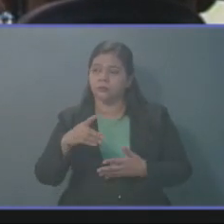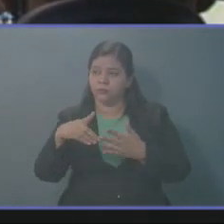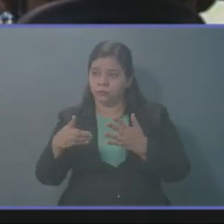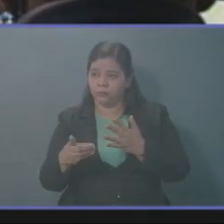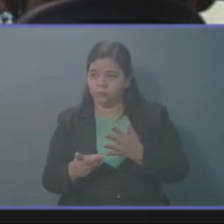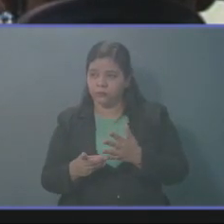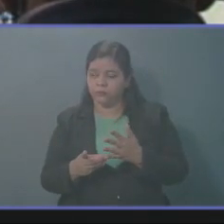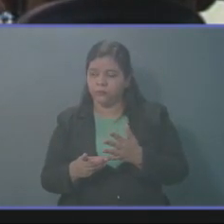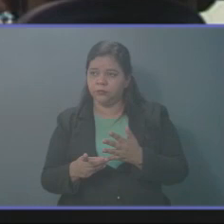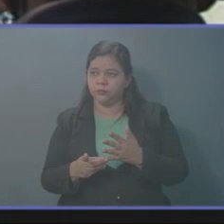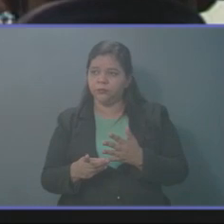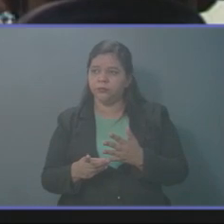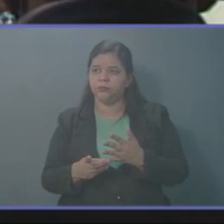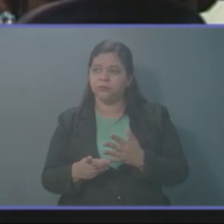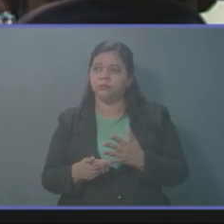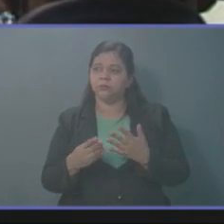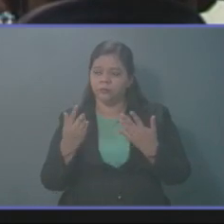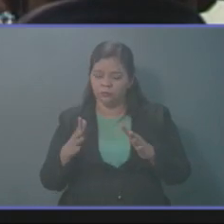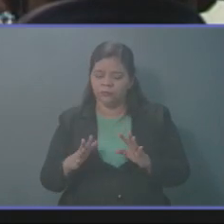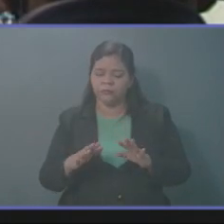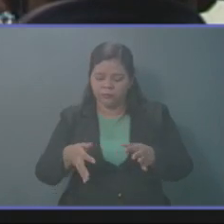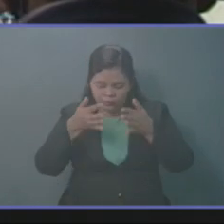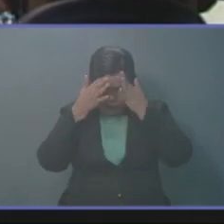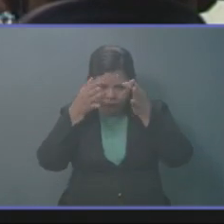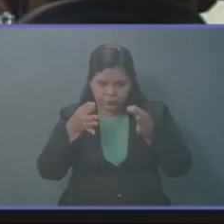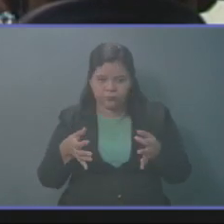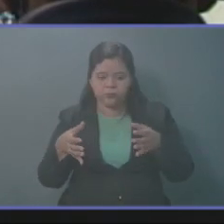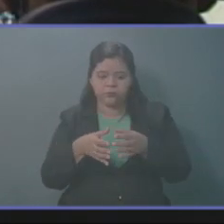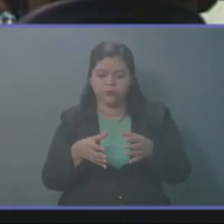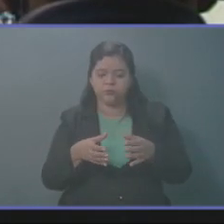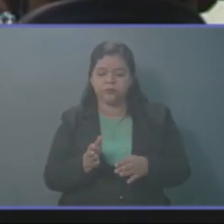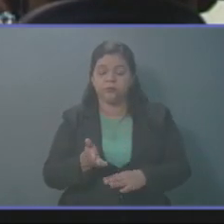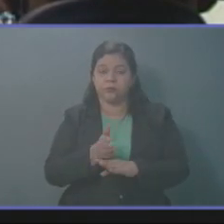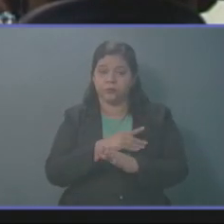decreto, se haya dictamen sobre el decreto que se ha